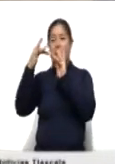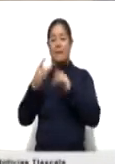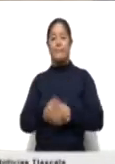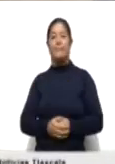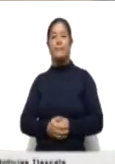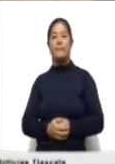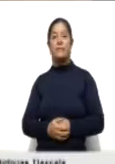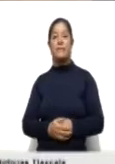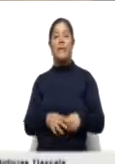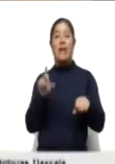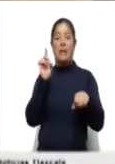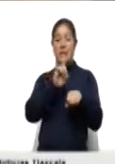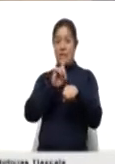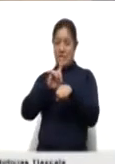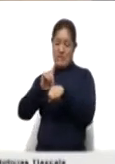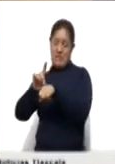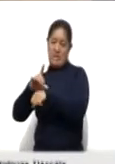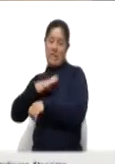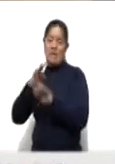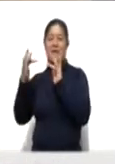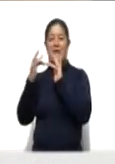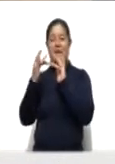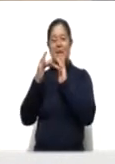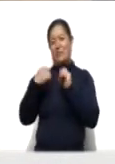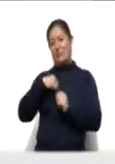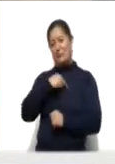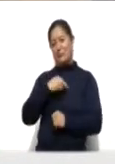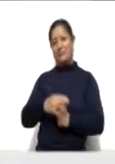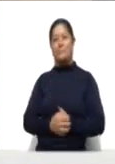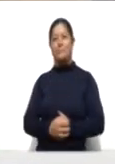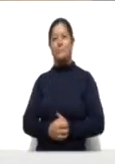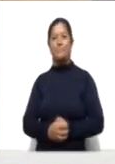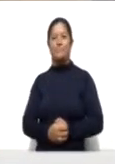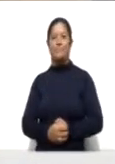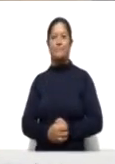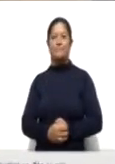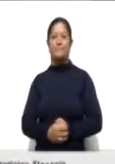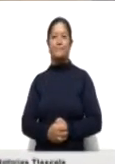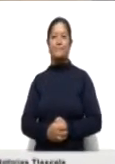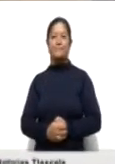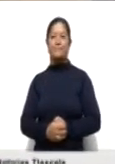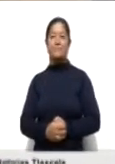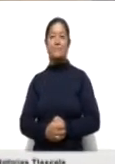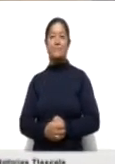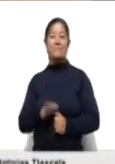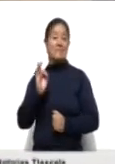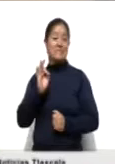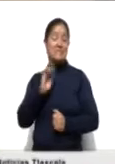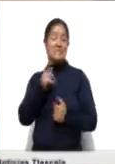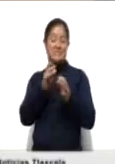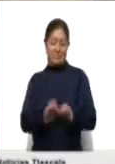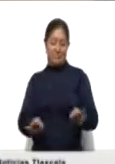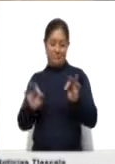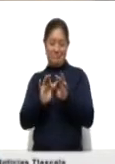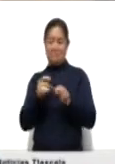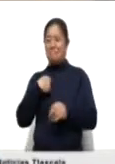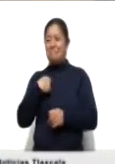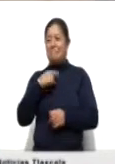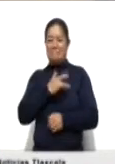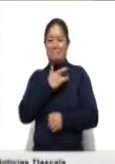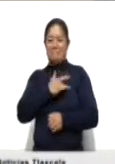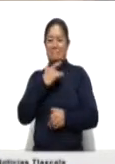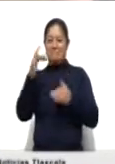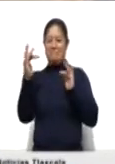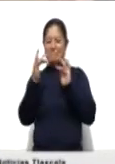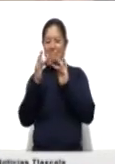día se conectan y se comunican con nosotros. Porque tal vez es la manera cercana que tienen con su gente y que sepan que